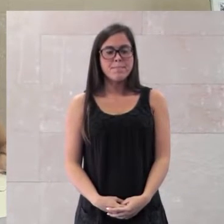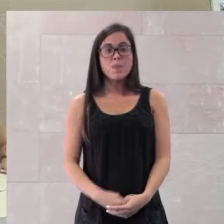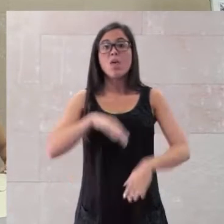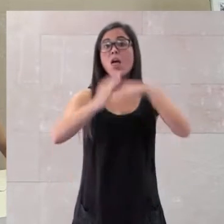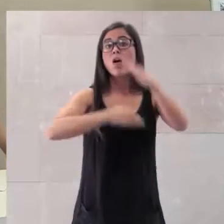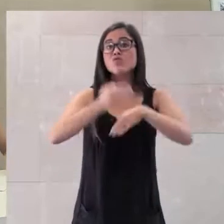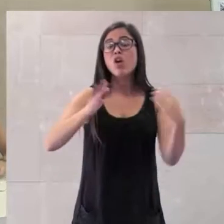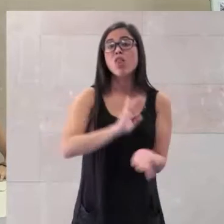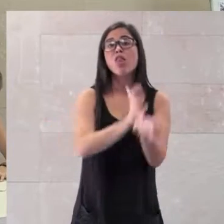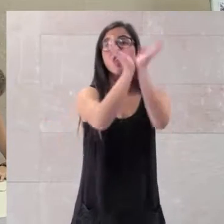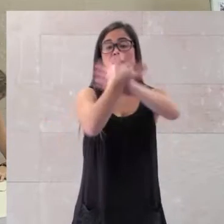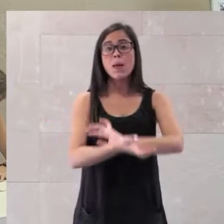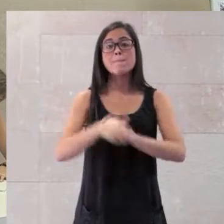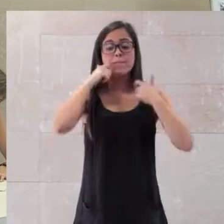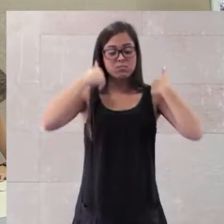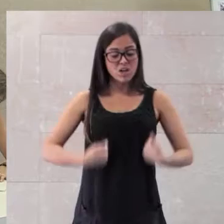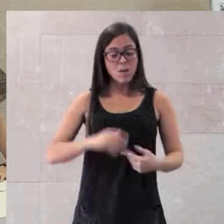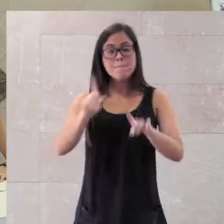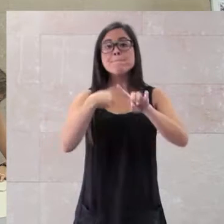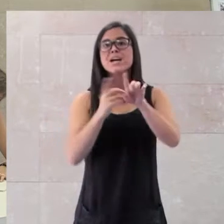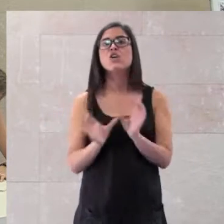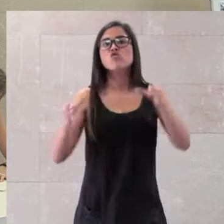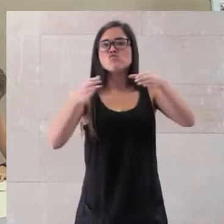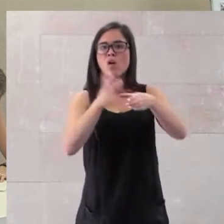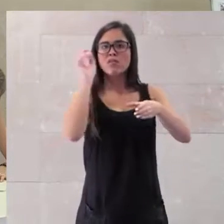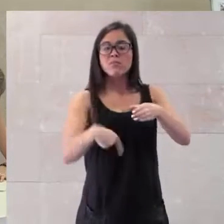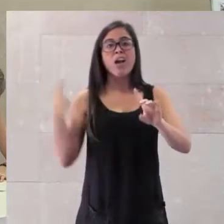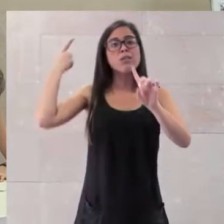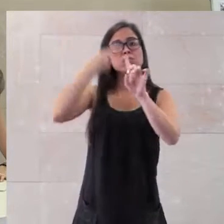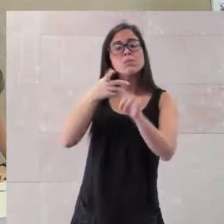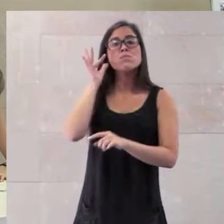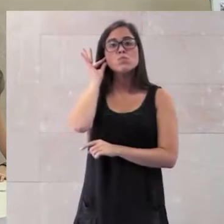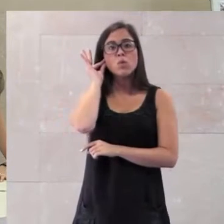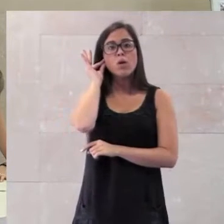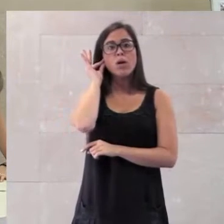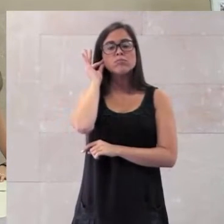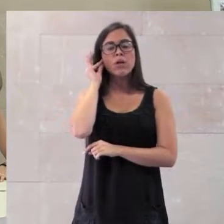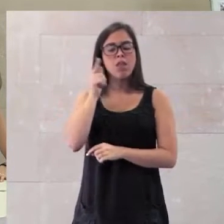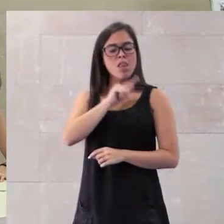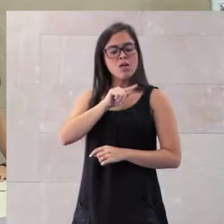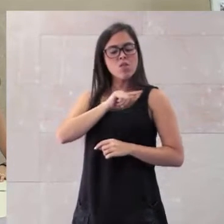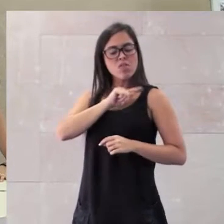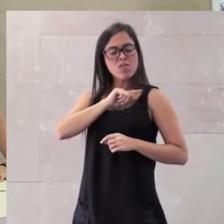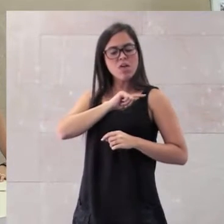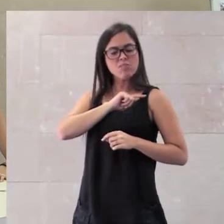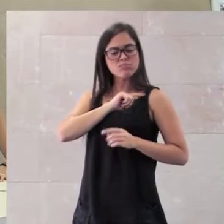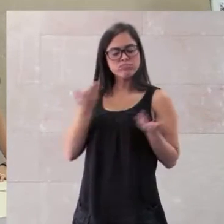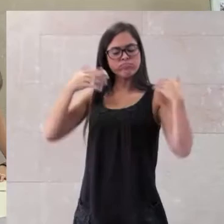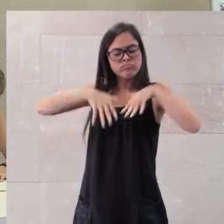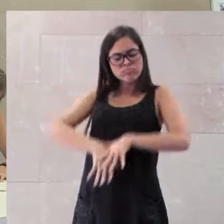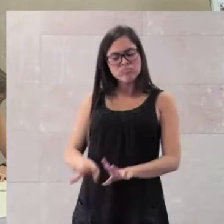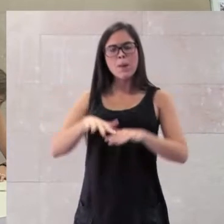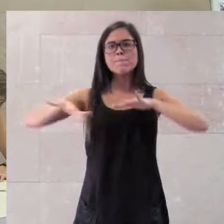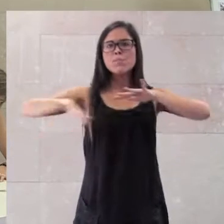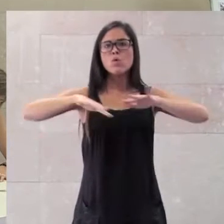Son procesos de transformación personal y colectiva para que las mujeres tomen conciencia, se movilicen,